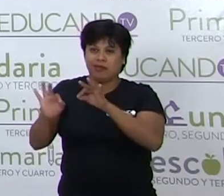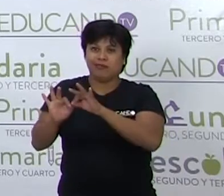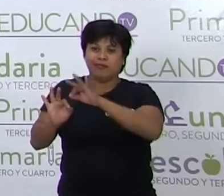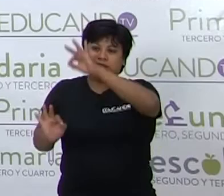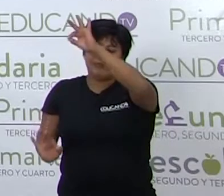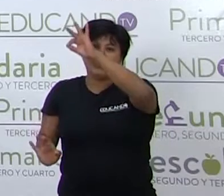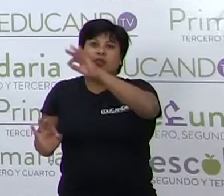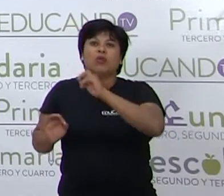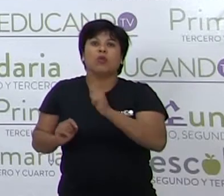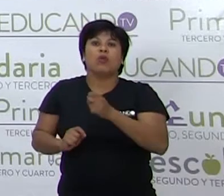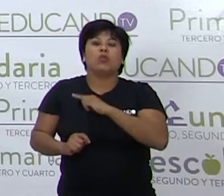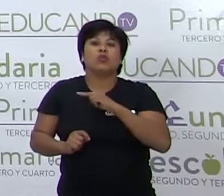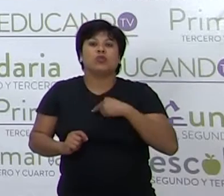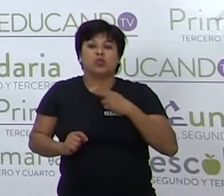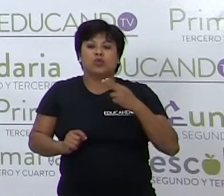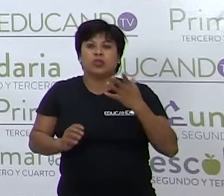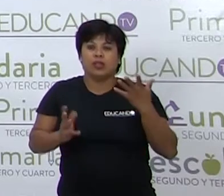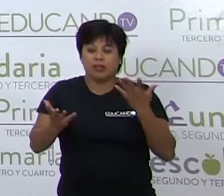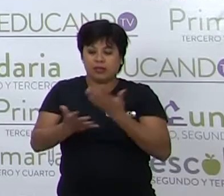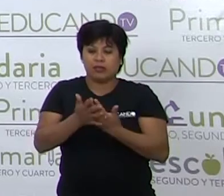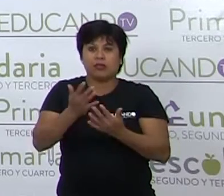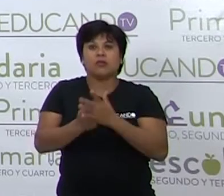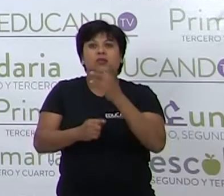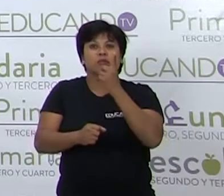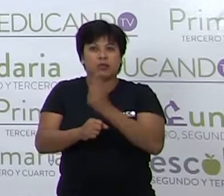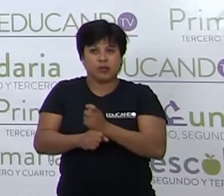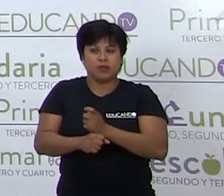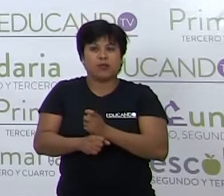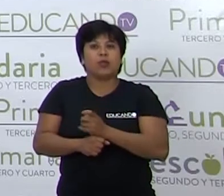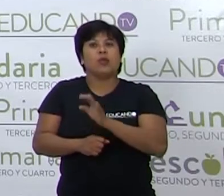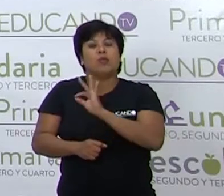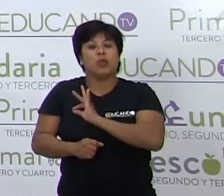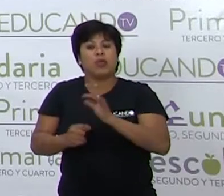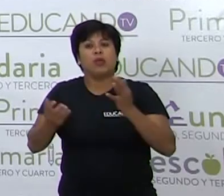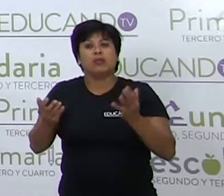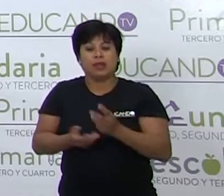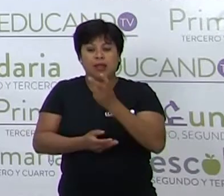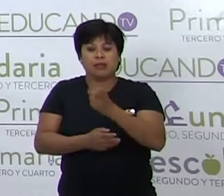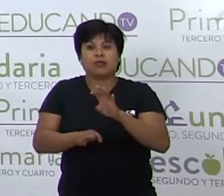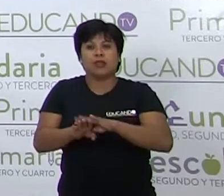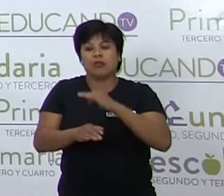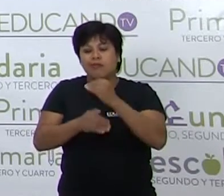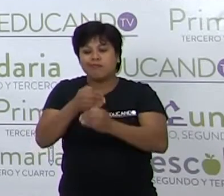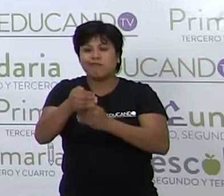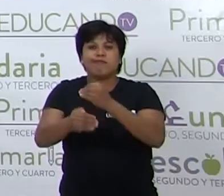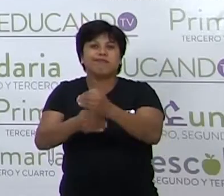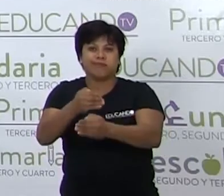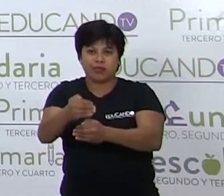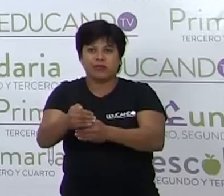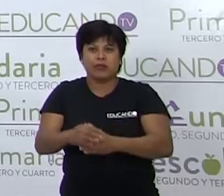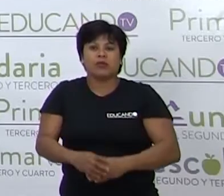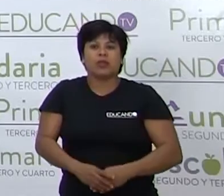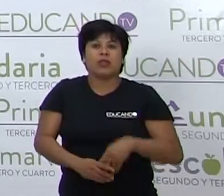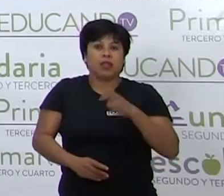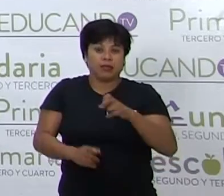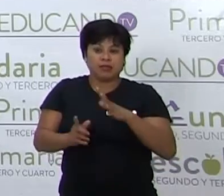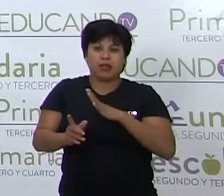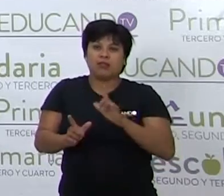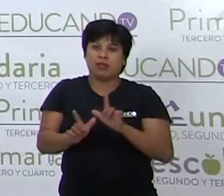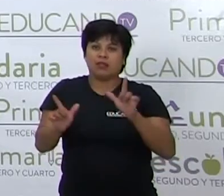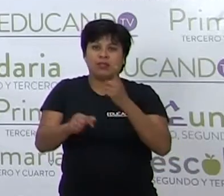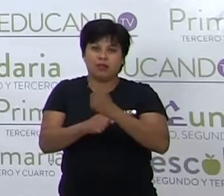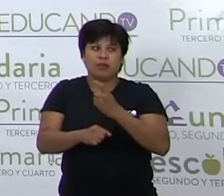que trazamos primero considerando este procedimiento ya está la primera